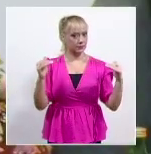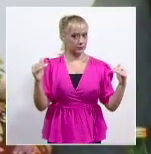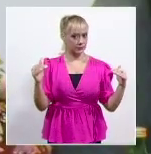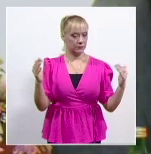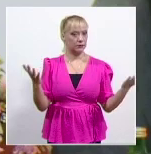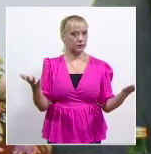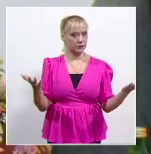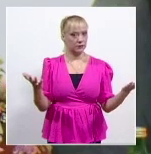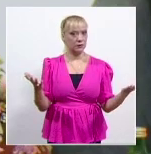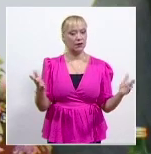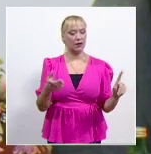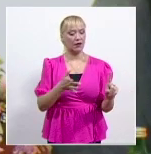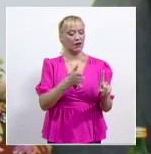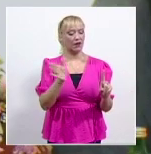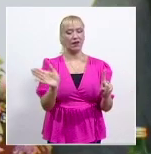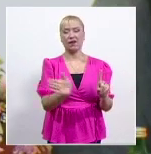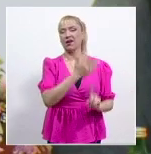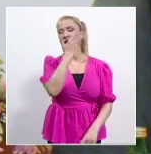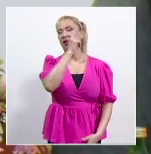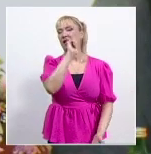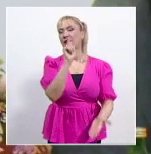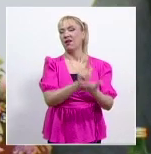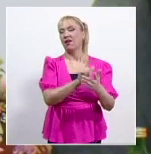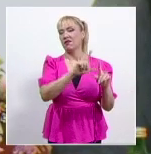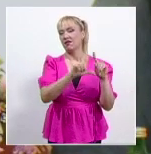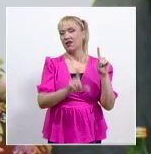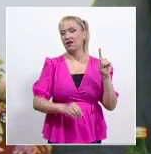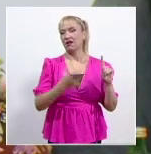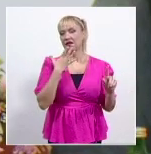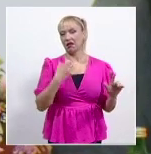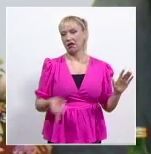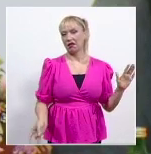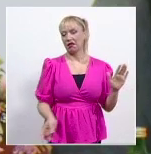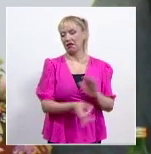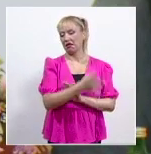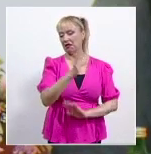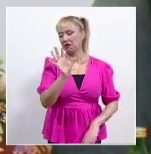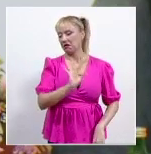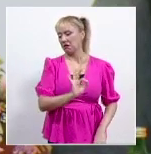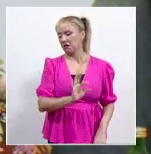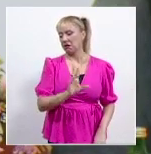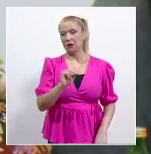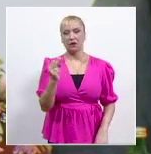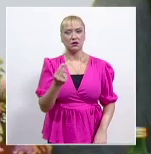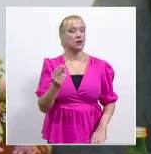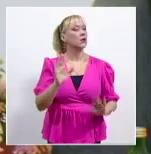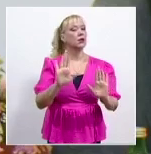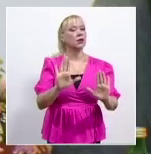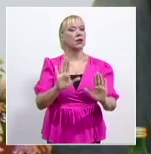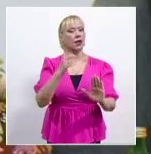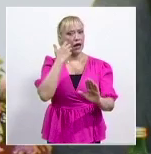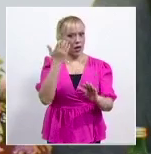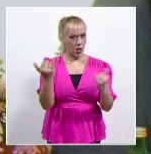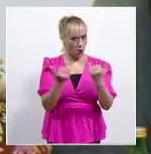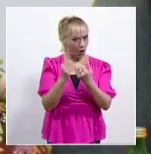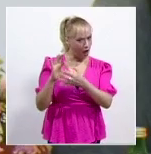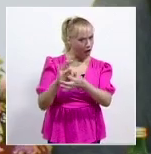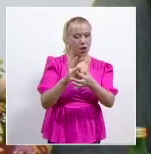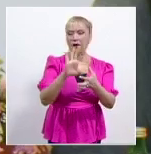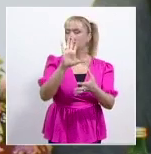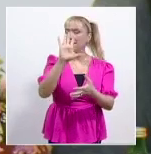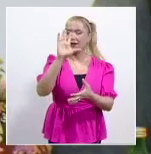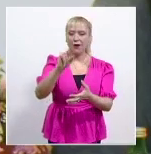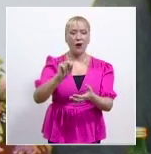me parece que va más allá de buscar una homologación, porque está generando lo